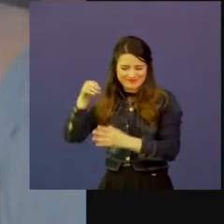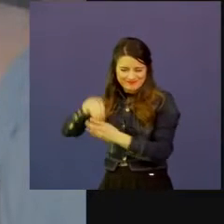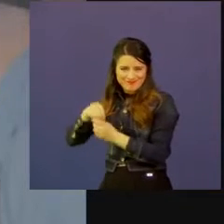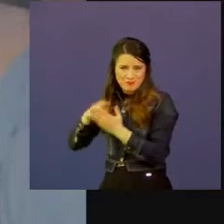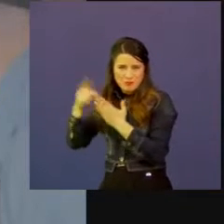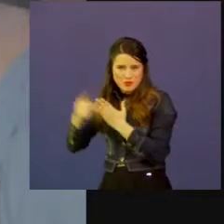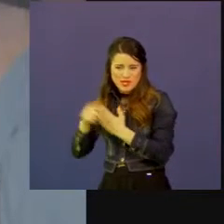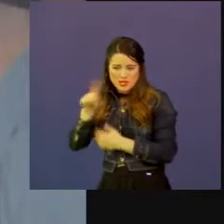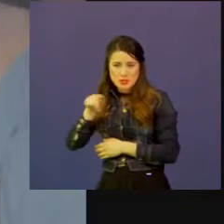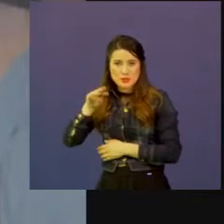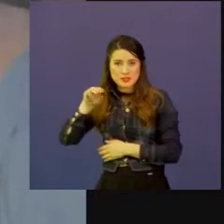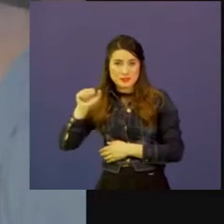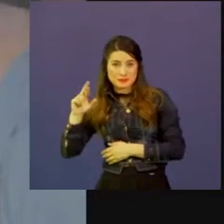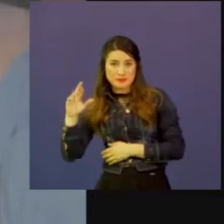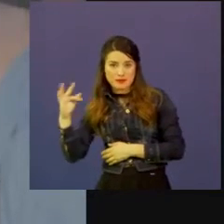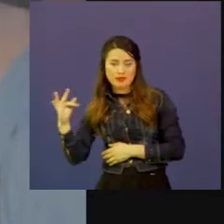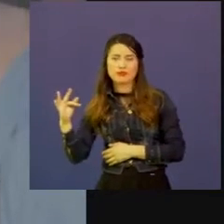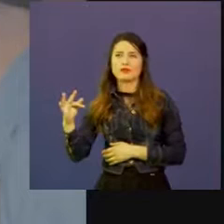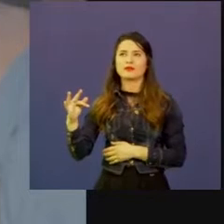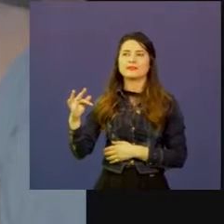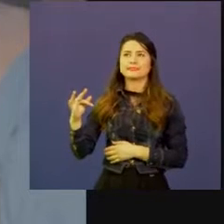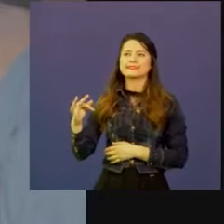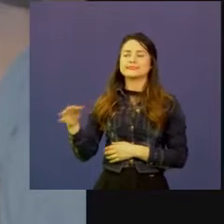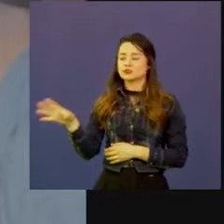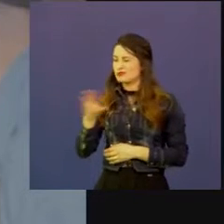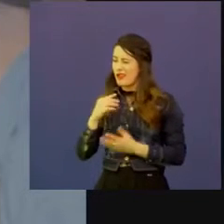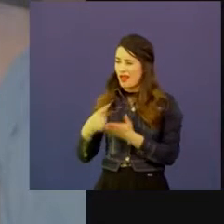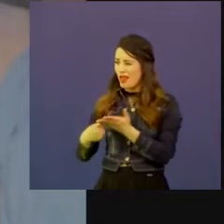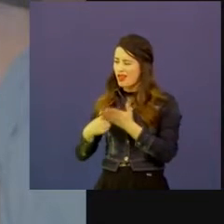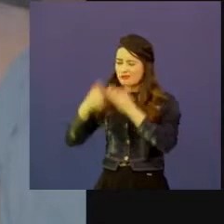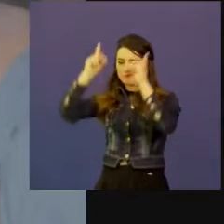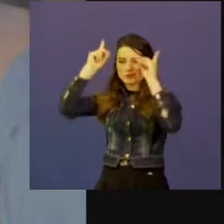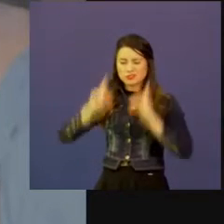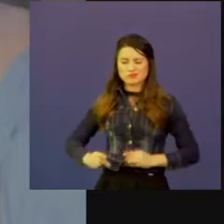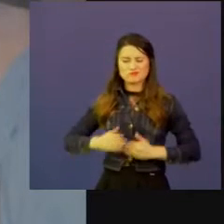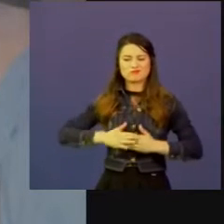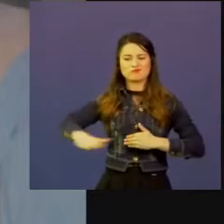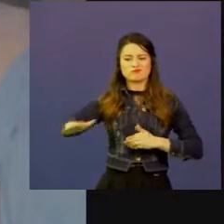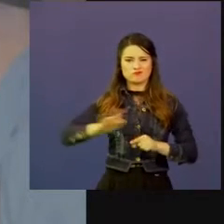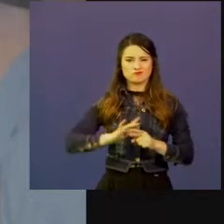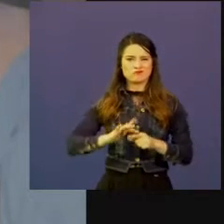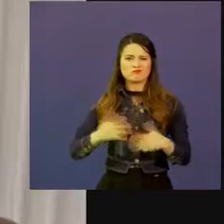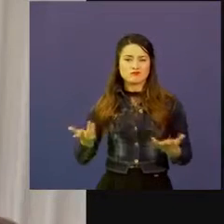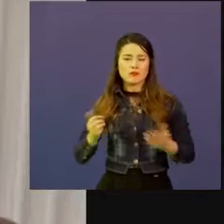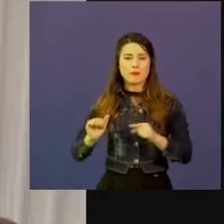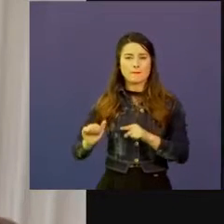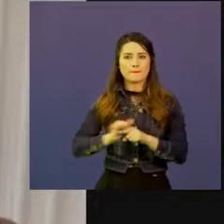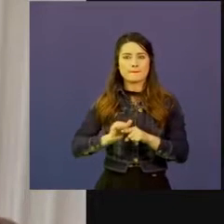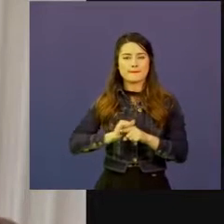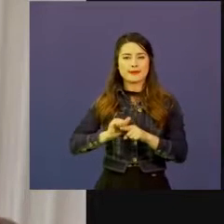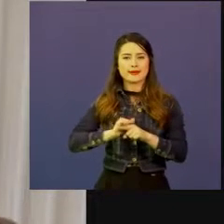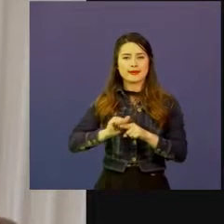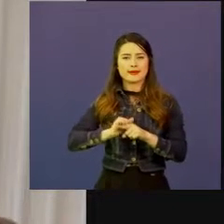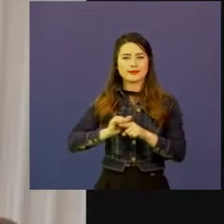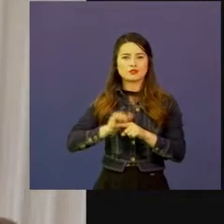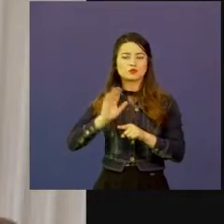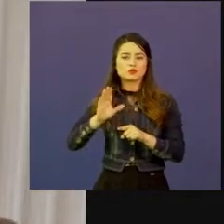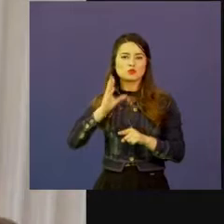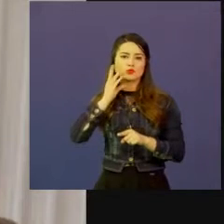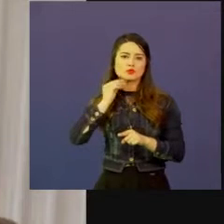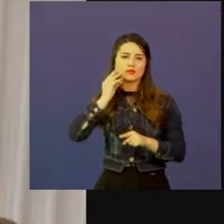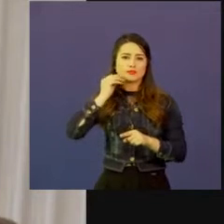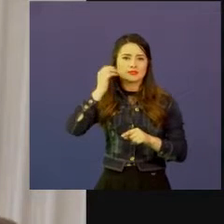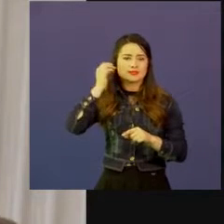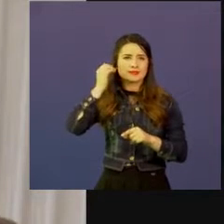decidimos adoptar prácticas de enseñanza creativa. Y al pensar en prácticas de enseñanza creativa, pensamos en utilizar juegos para el